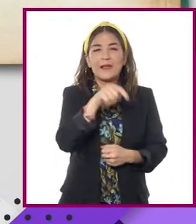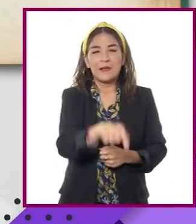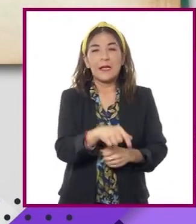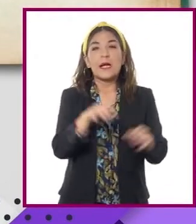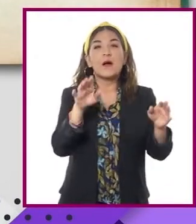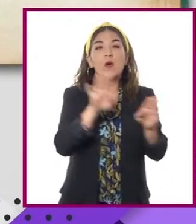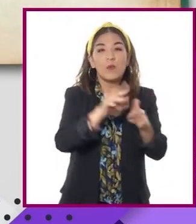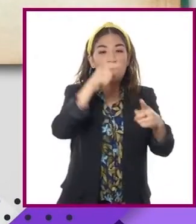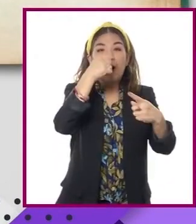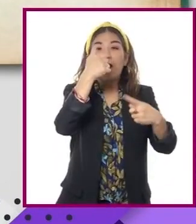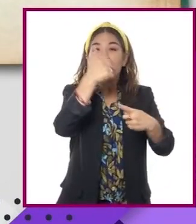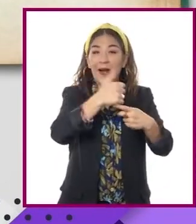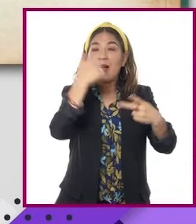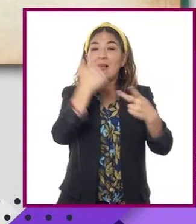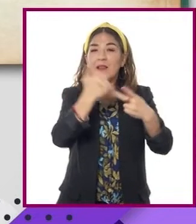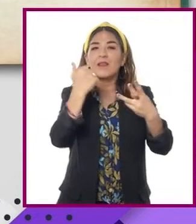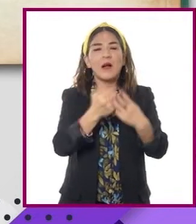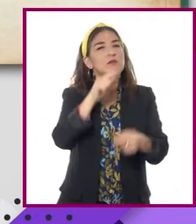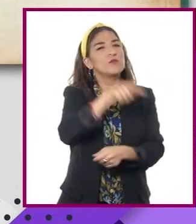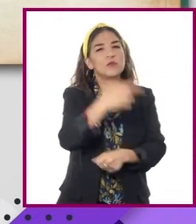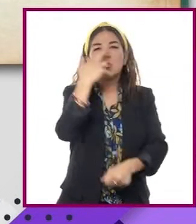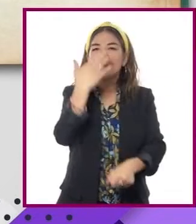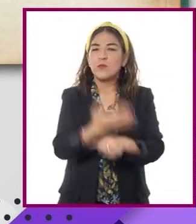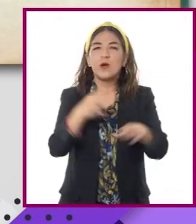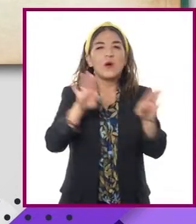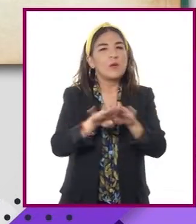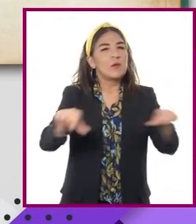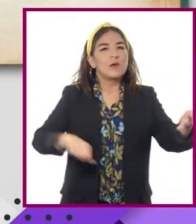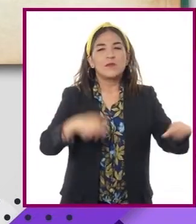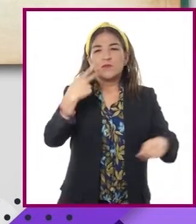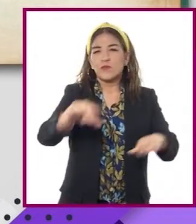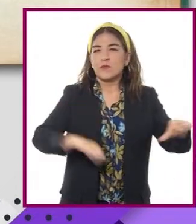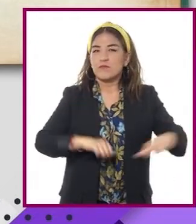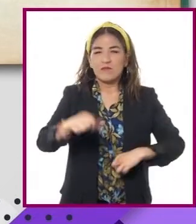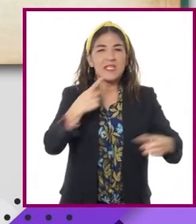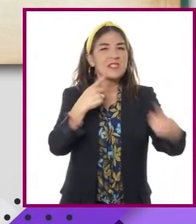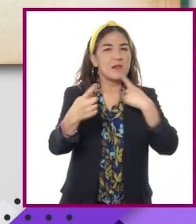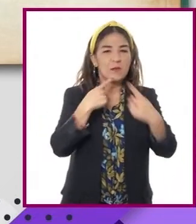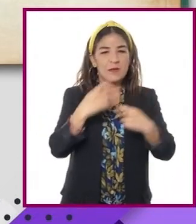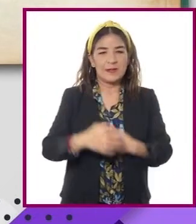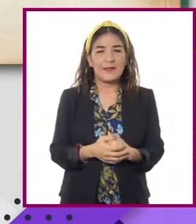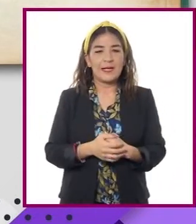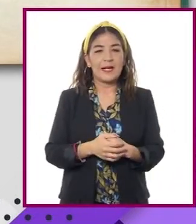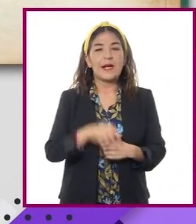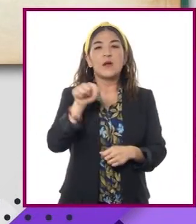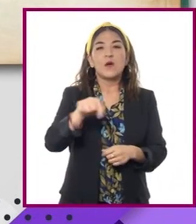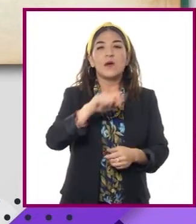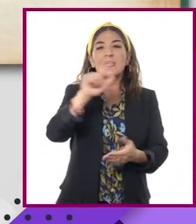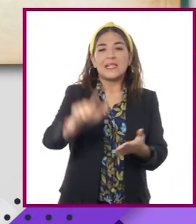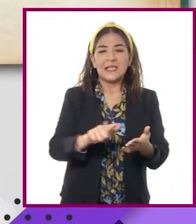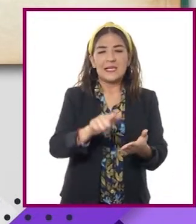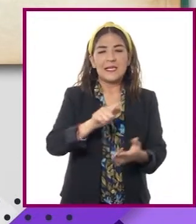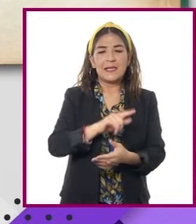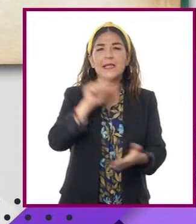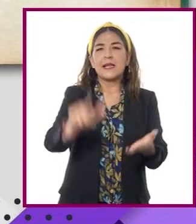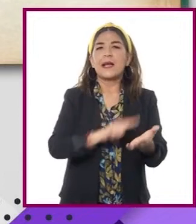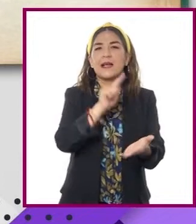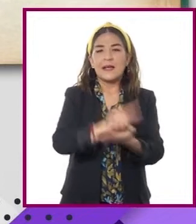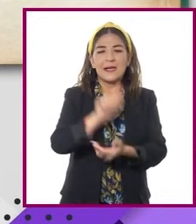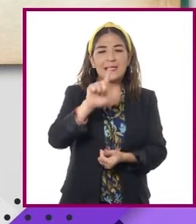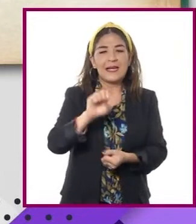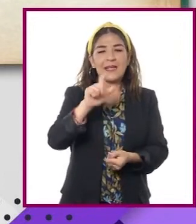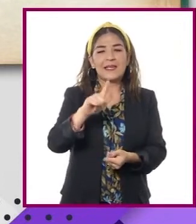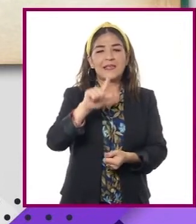papel fundamental en la vida democrática de nuestro país. El poder legislativo está constituido por